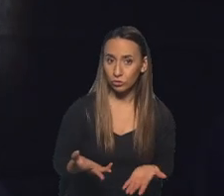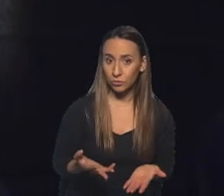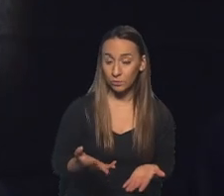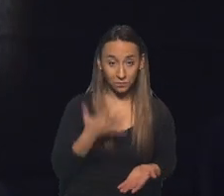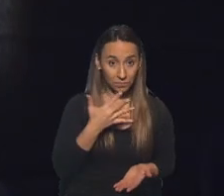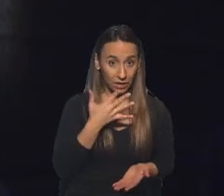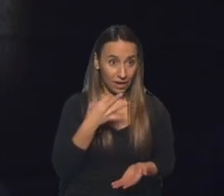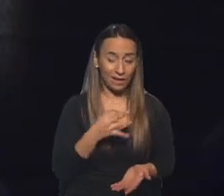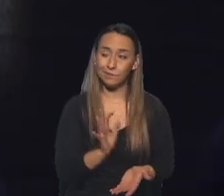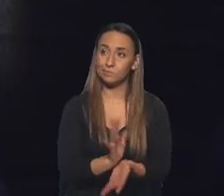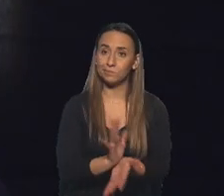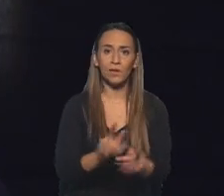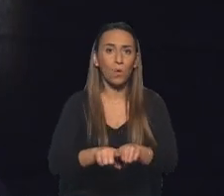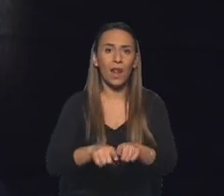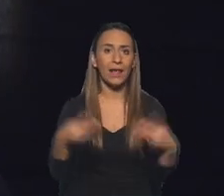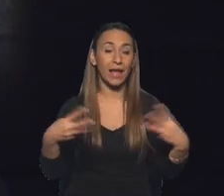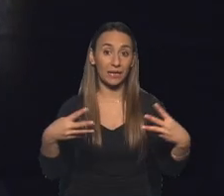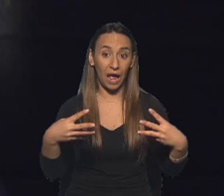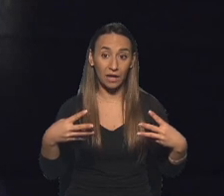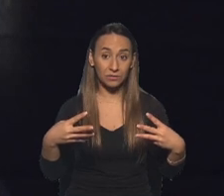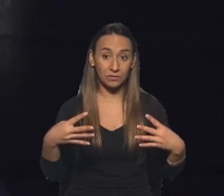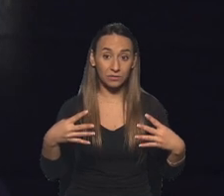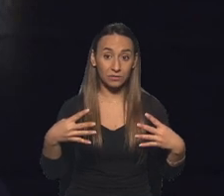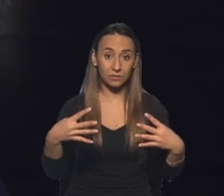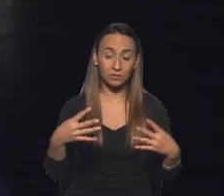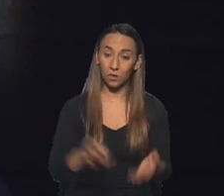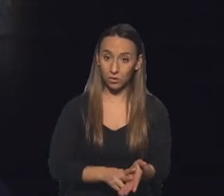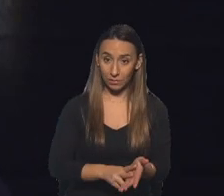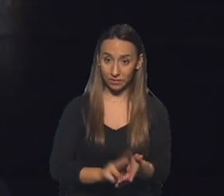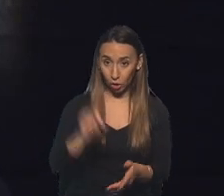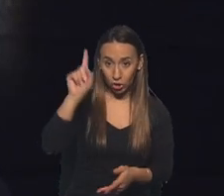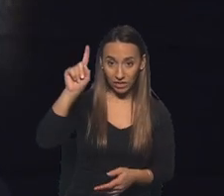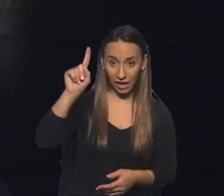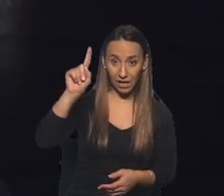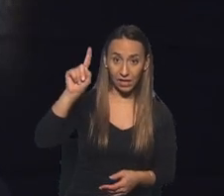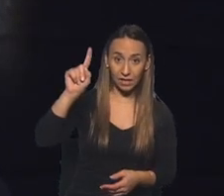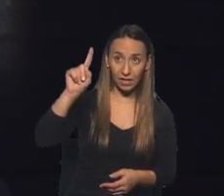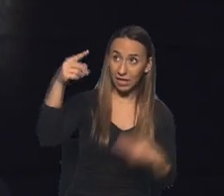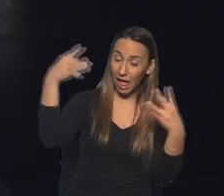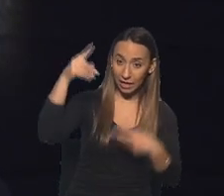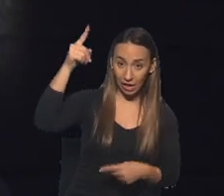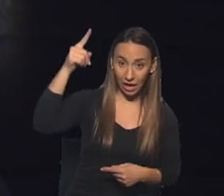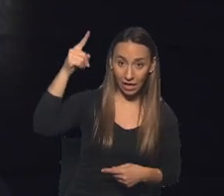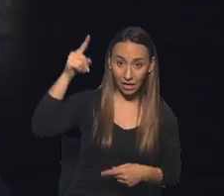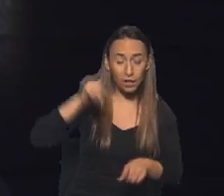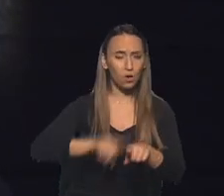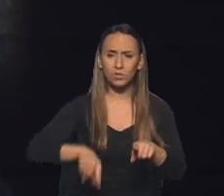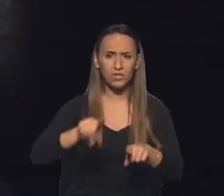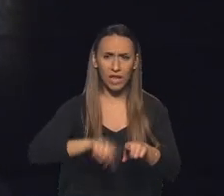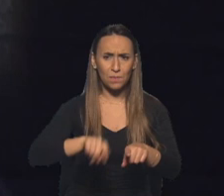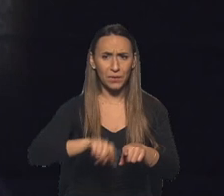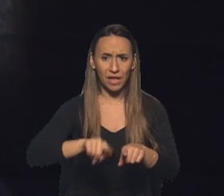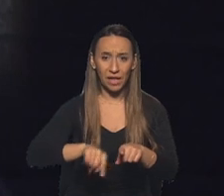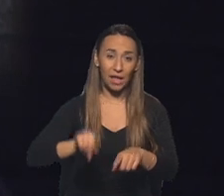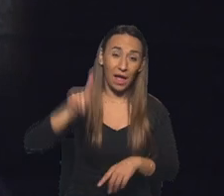esta es una guerra otra vez en el norte y como siempre pasa en el